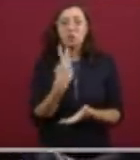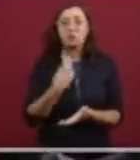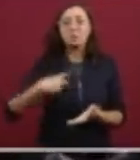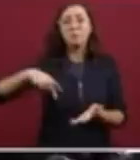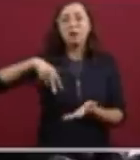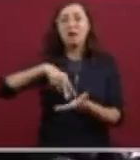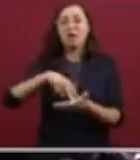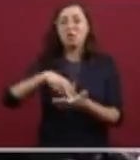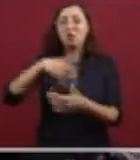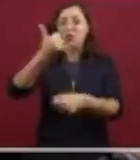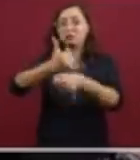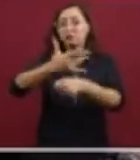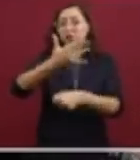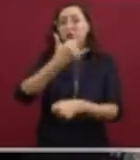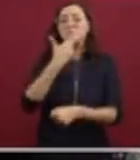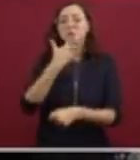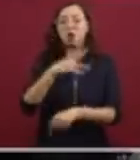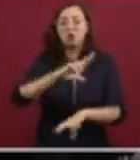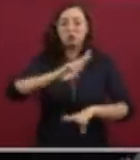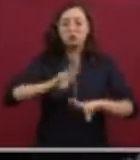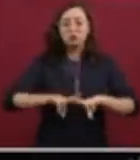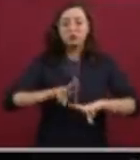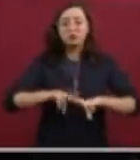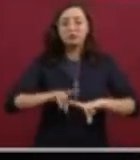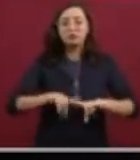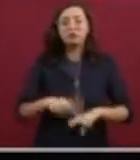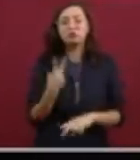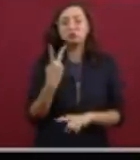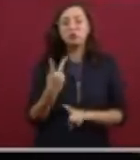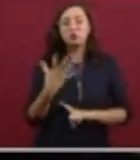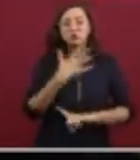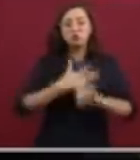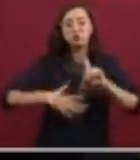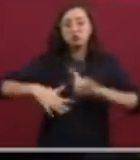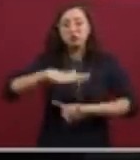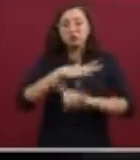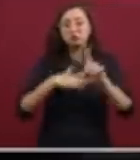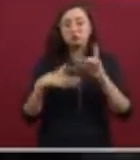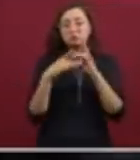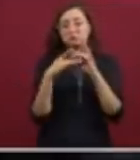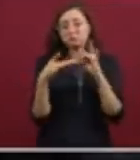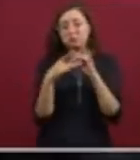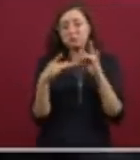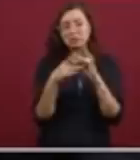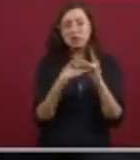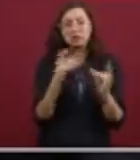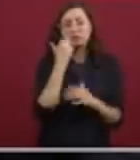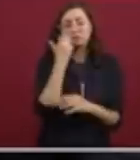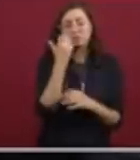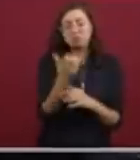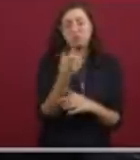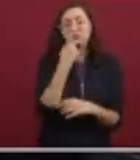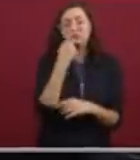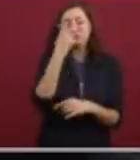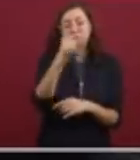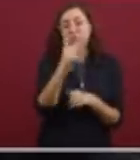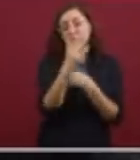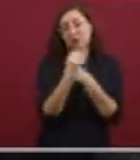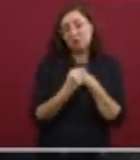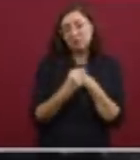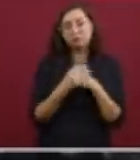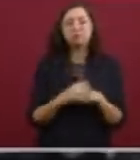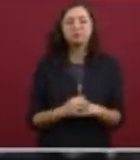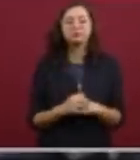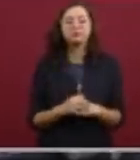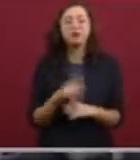cámara. Son dos contextos, señor presidente, que tienen detalles. No quisiera yo obviarlos, si usted me permite. Después del 26